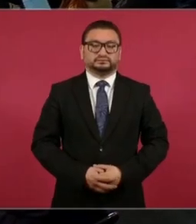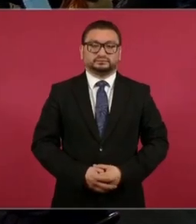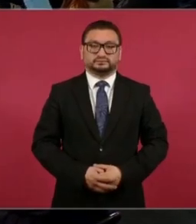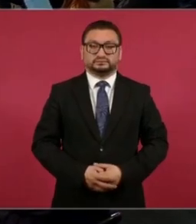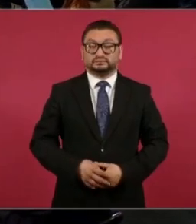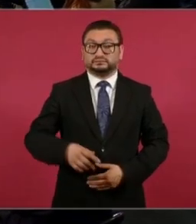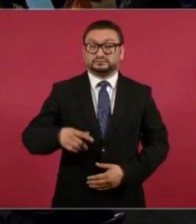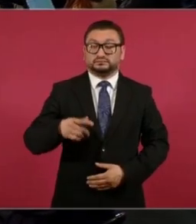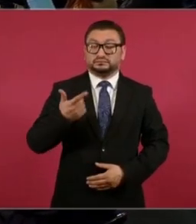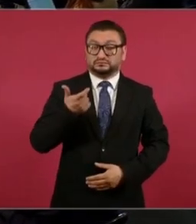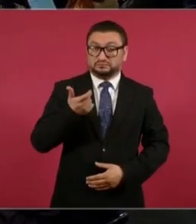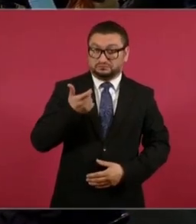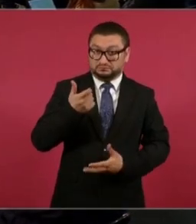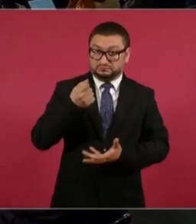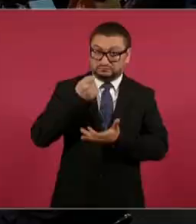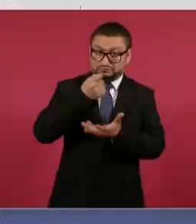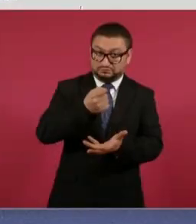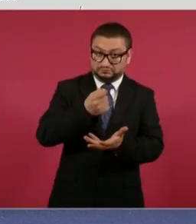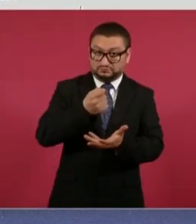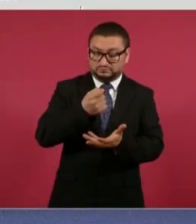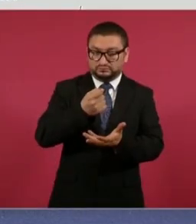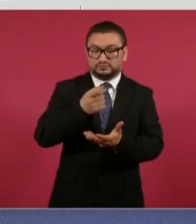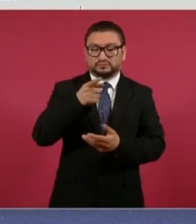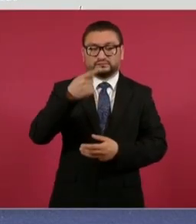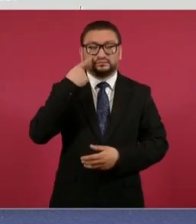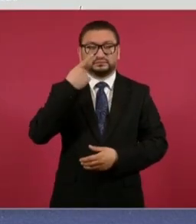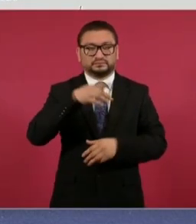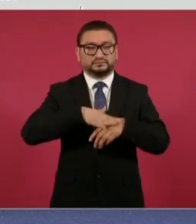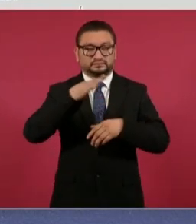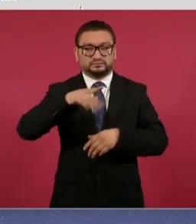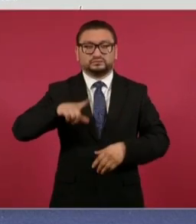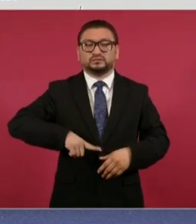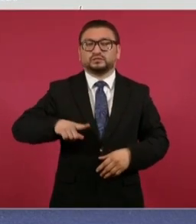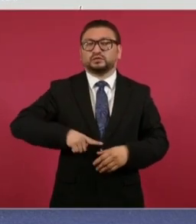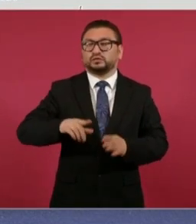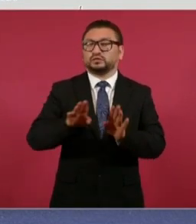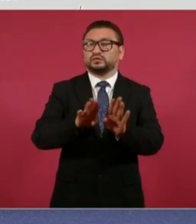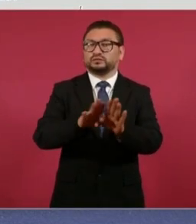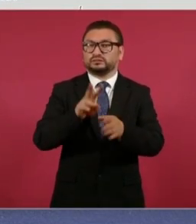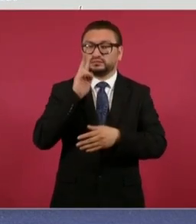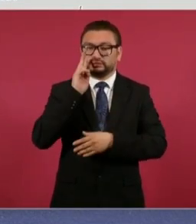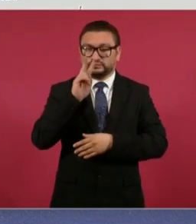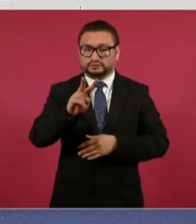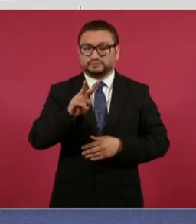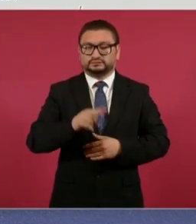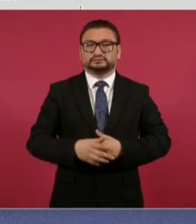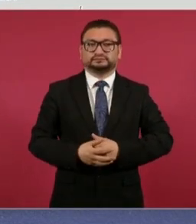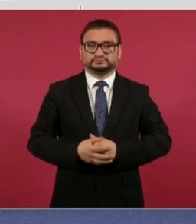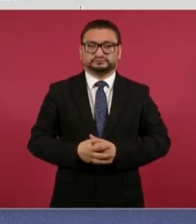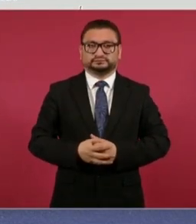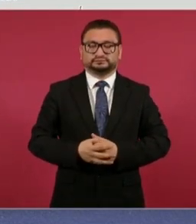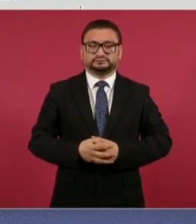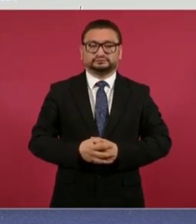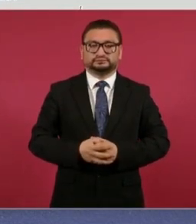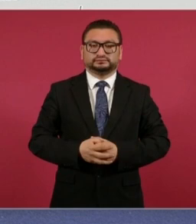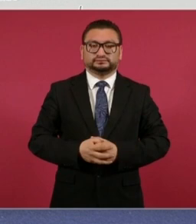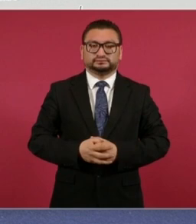doble sobre todo vean en gobernación lo que